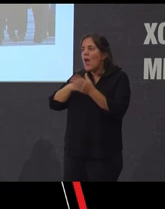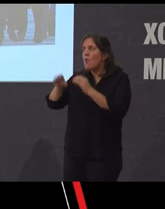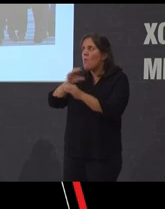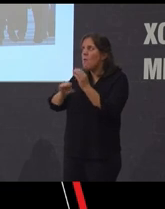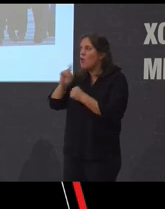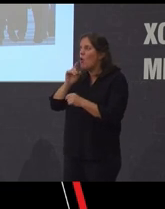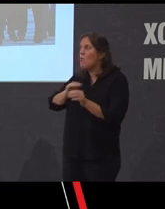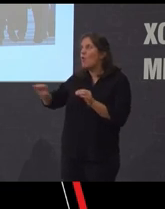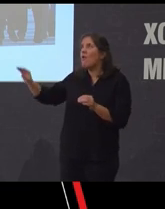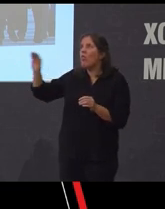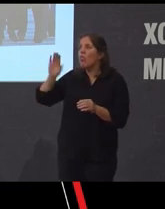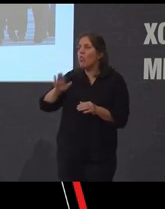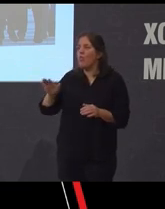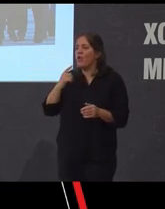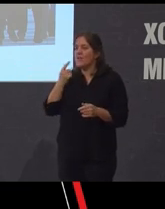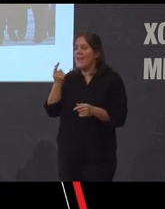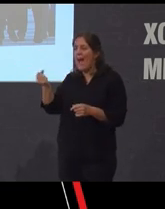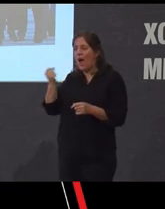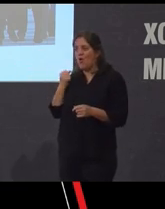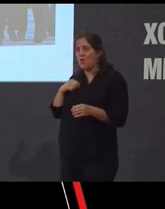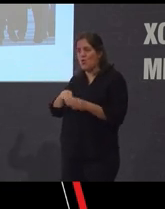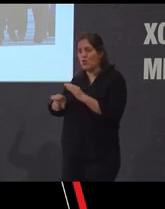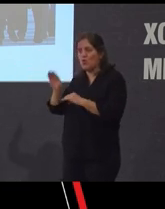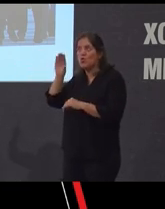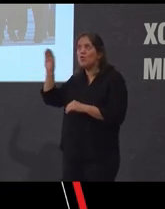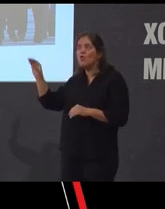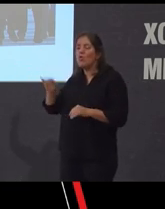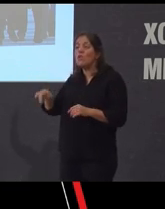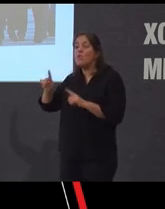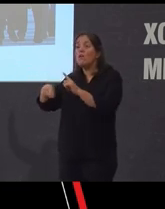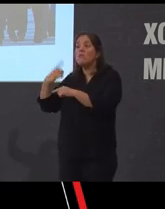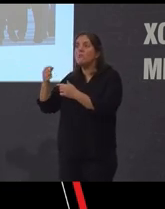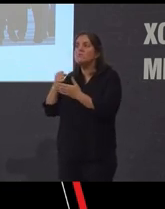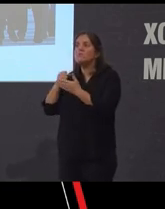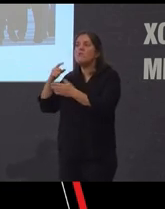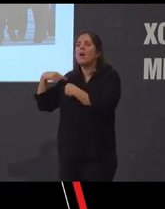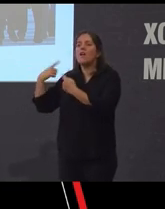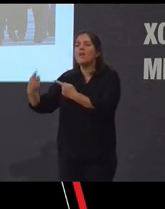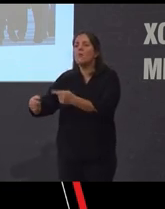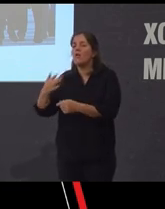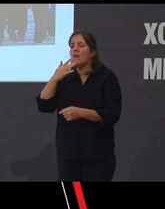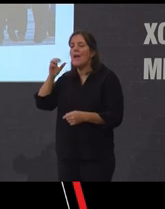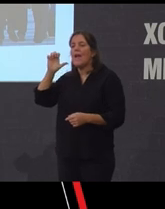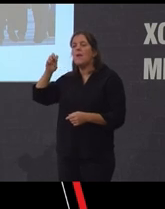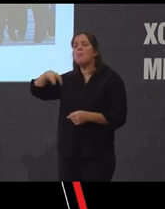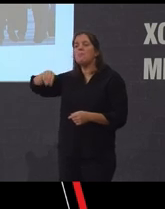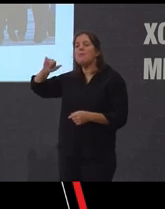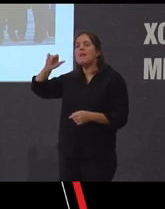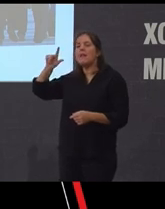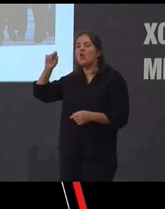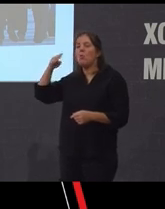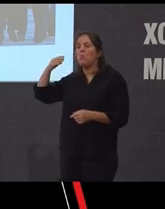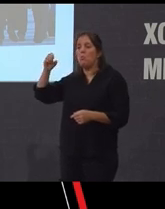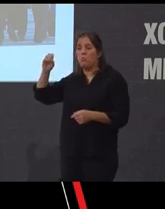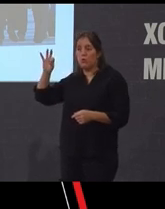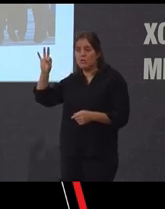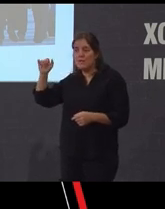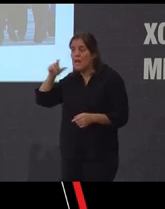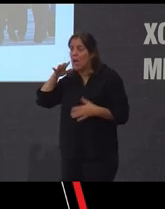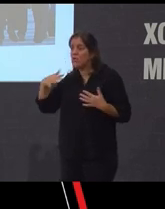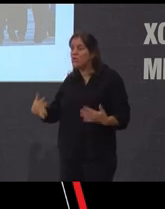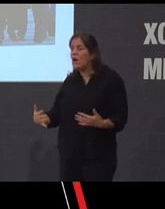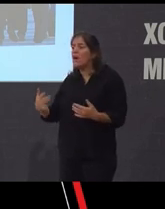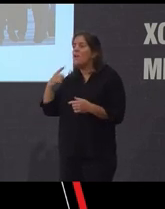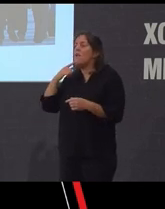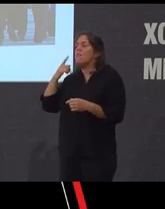debía colocar os seus aforros, e despois tomou relevo este Emilio Botín, e na